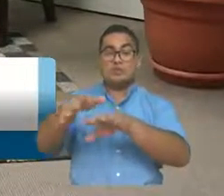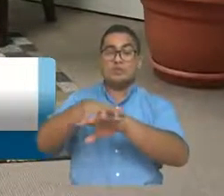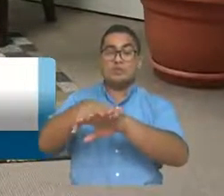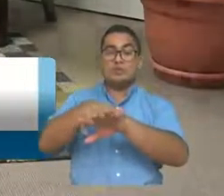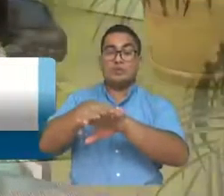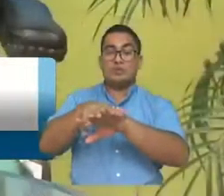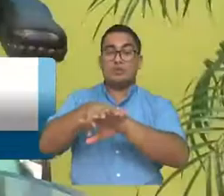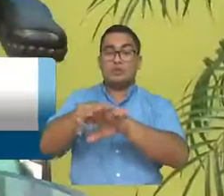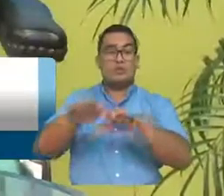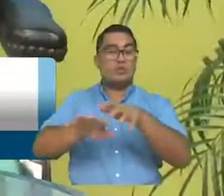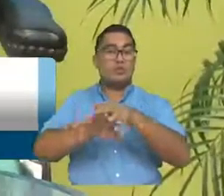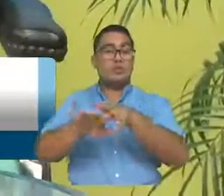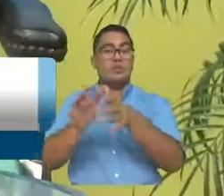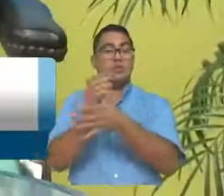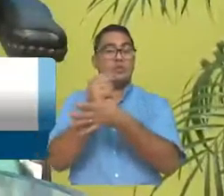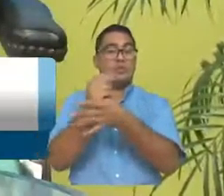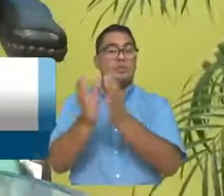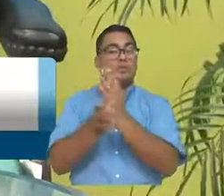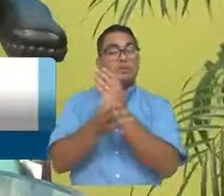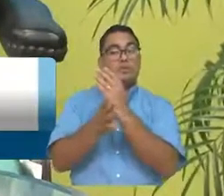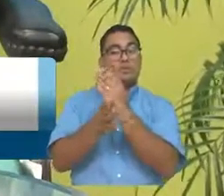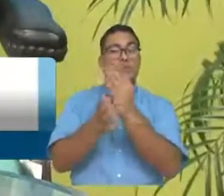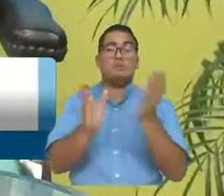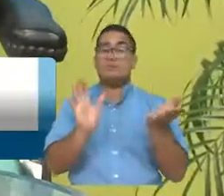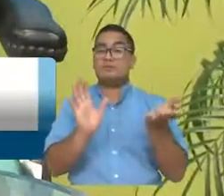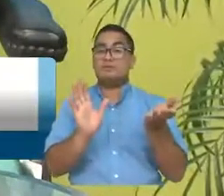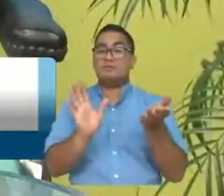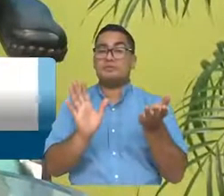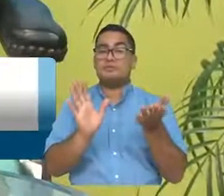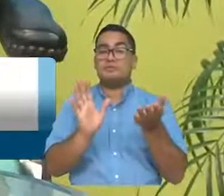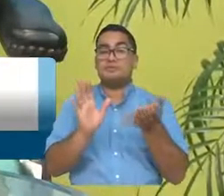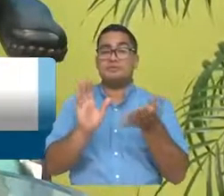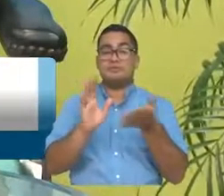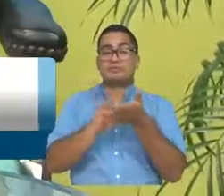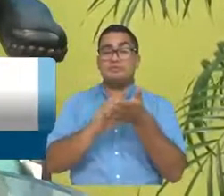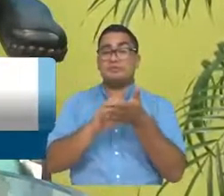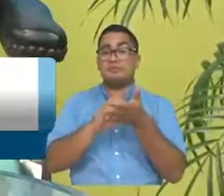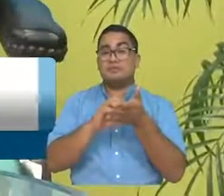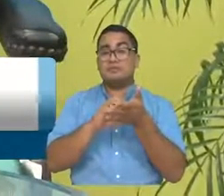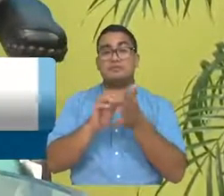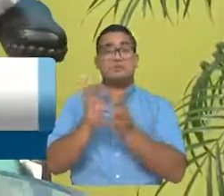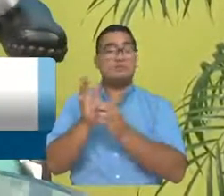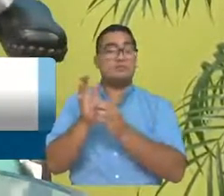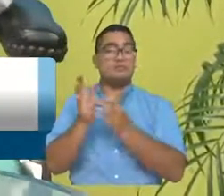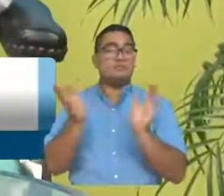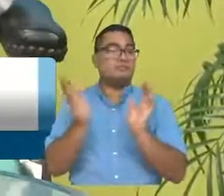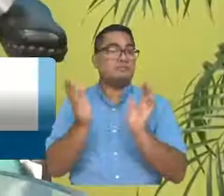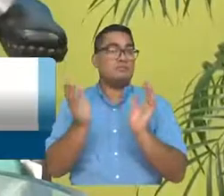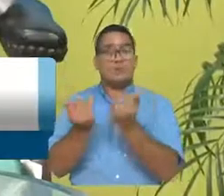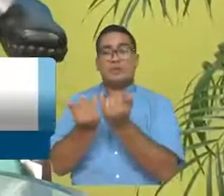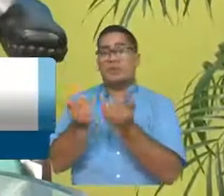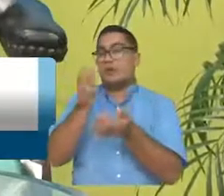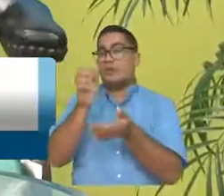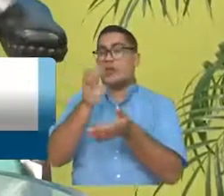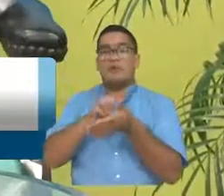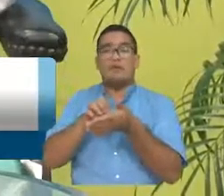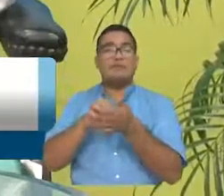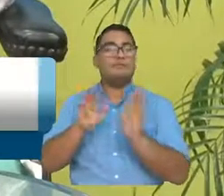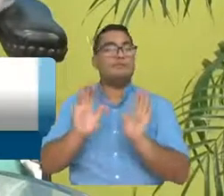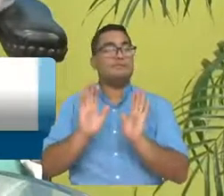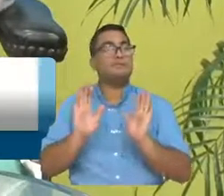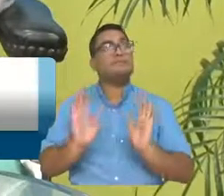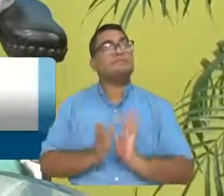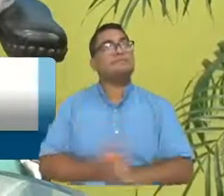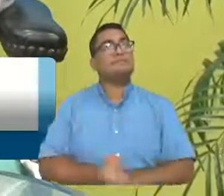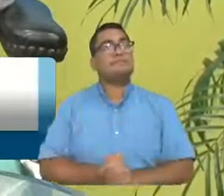estuviesen lavando, ¿verdad?, con agua y con jabón, frotándola palma con palma,